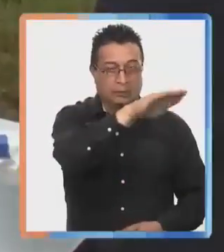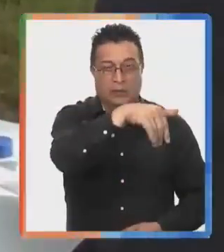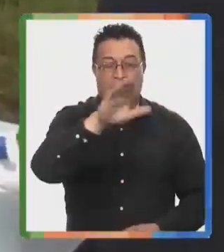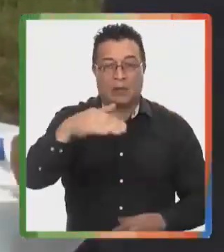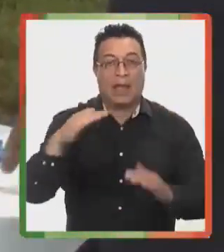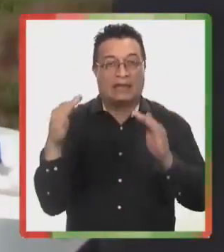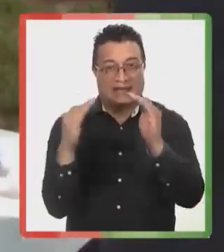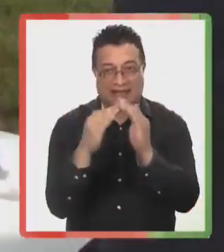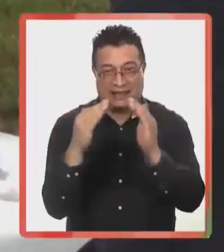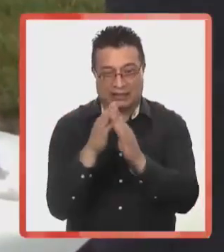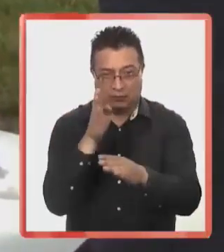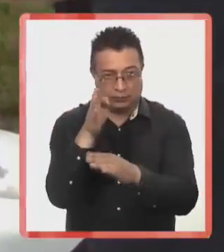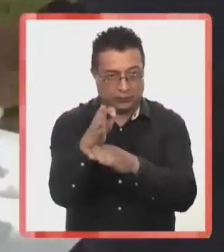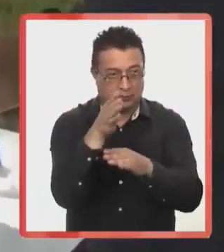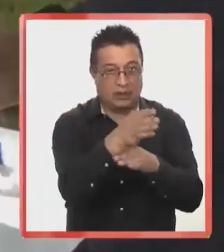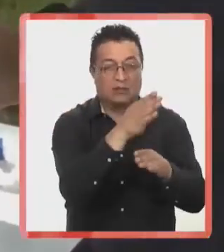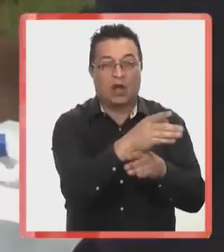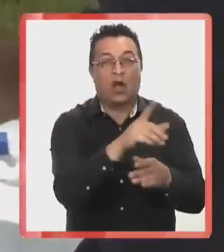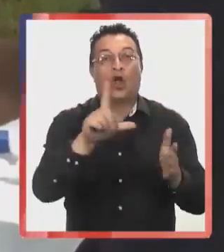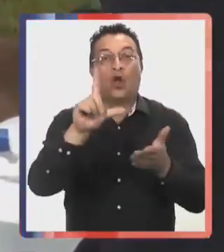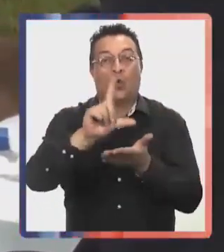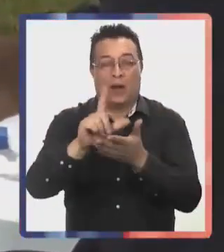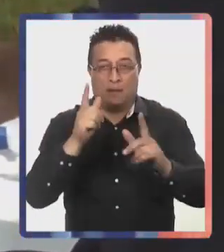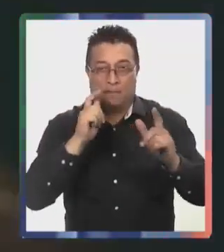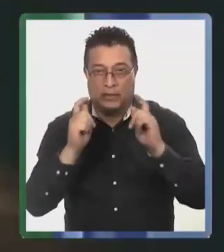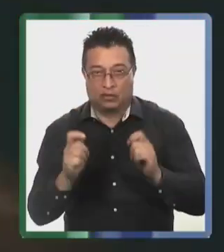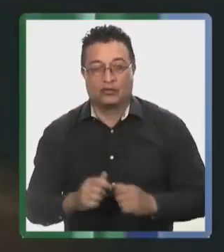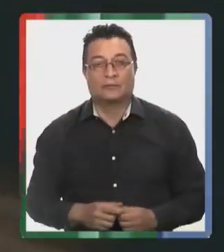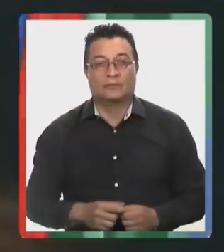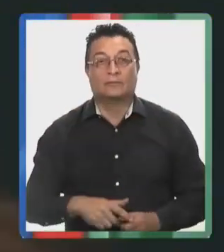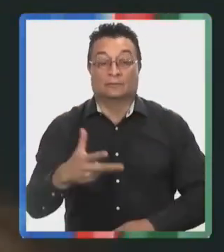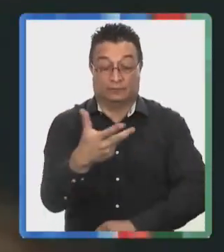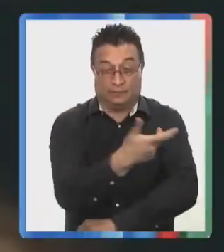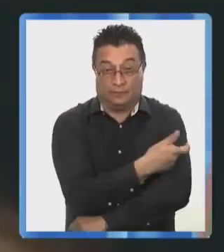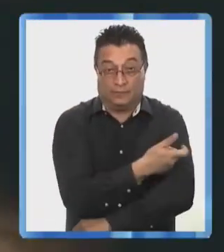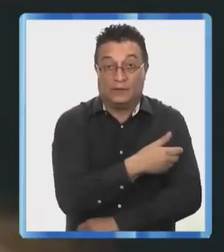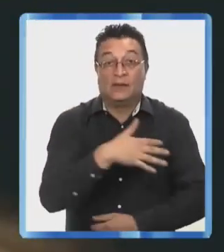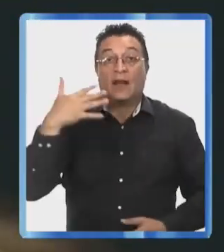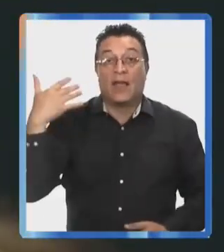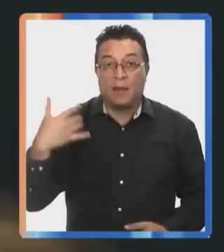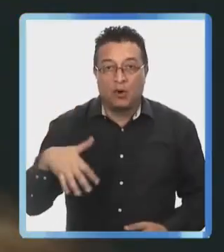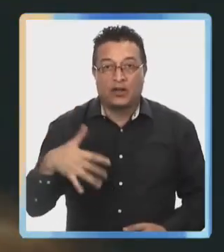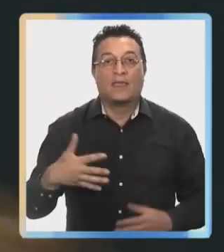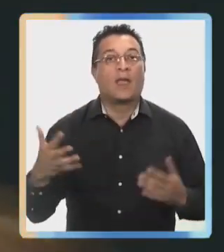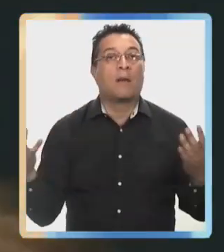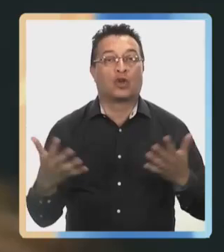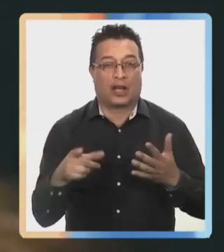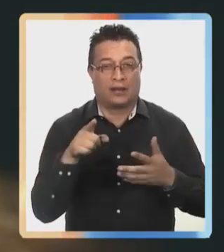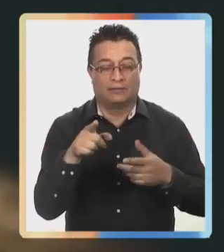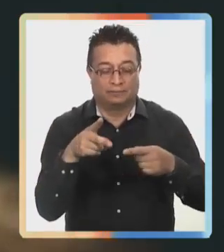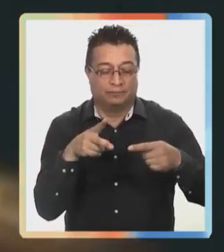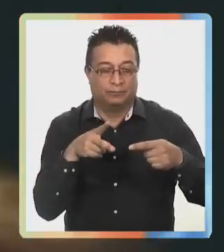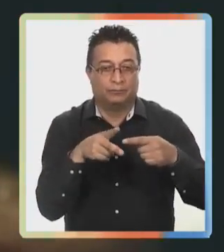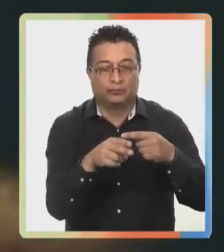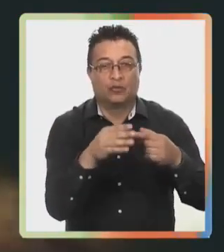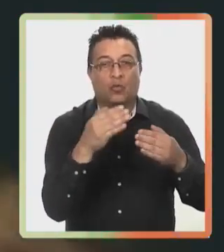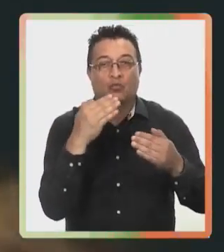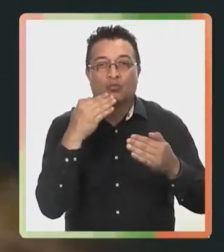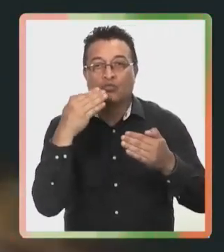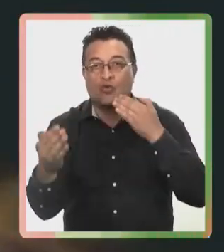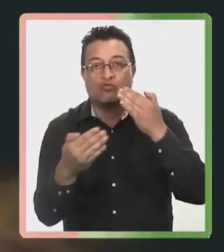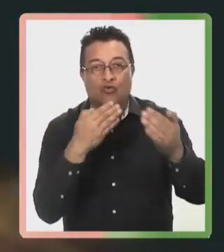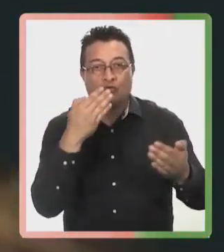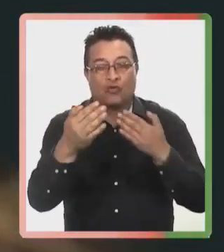a casa por casa de aquellos sectores que están en riesgo. La vacunación es importante porque ahí se corta la cadena de transmisión